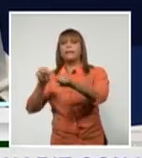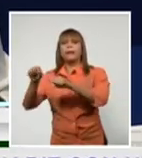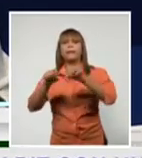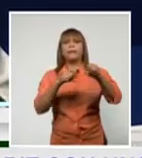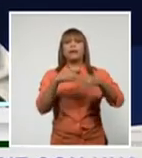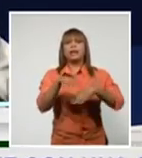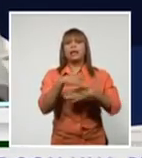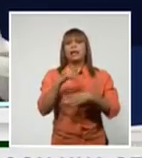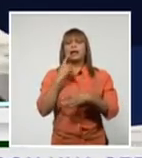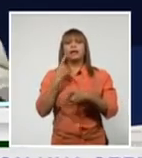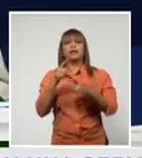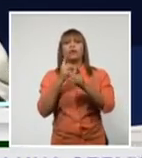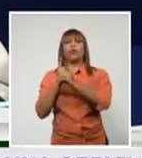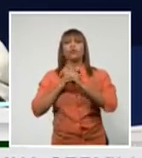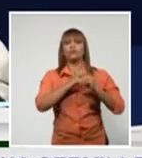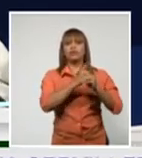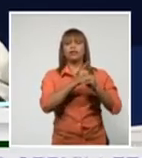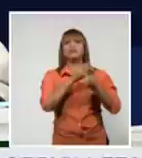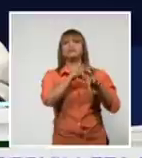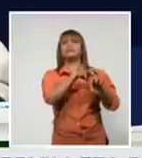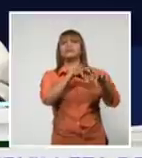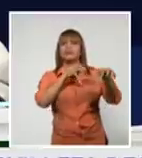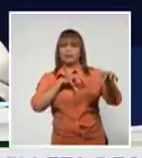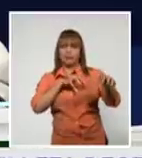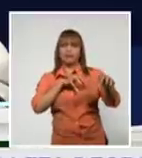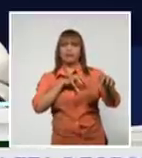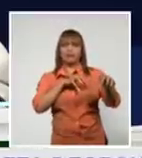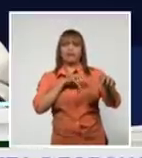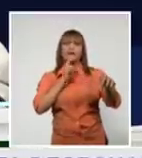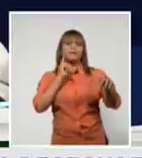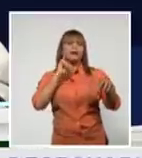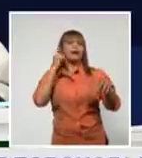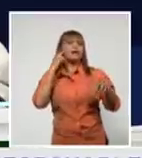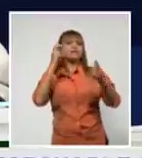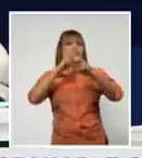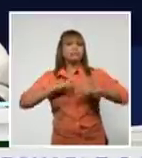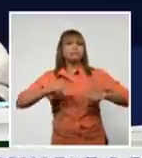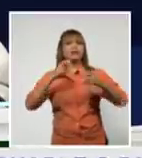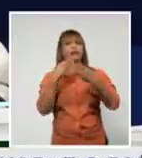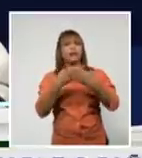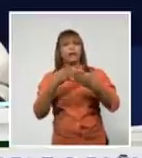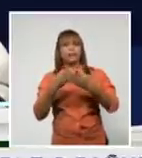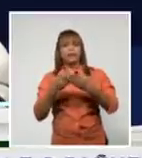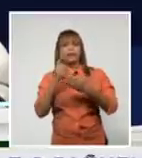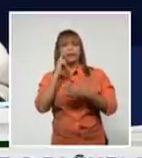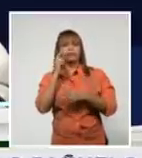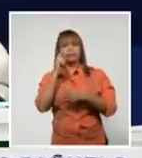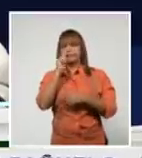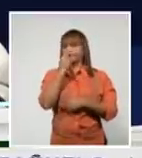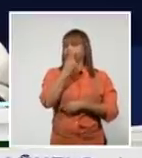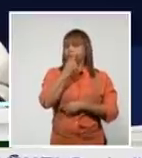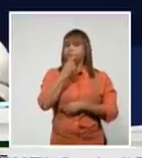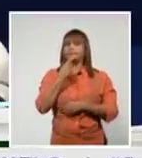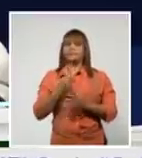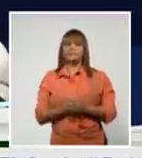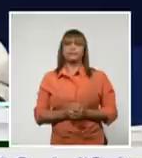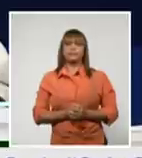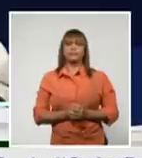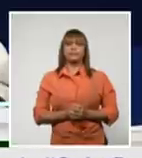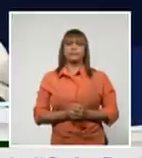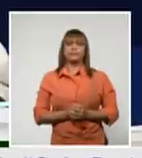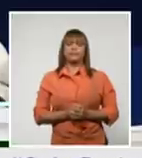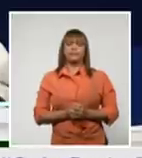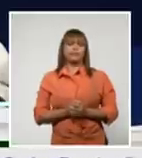y se aíslan para el diagnóstico y estudio, para el estudio y diagnóstico. Y con